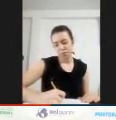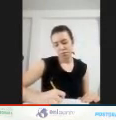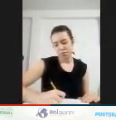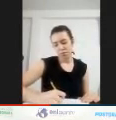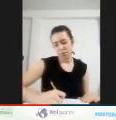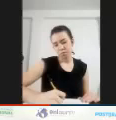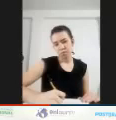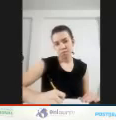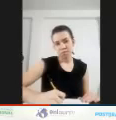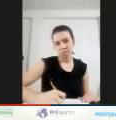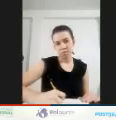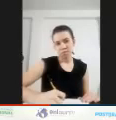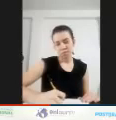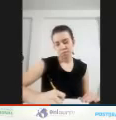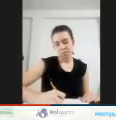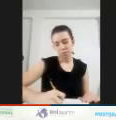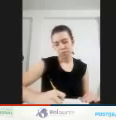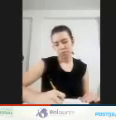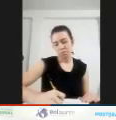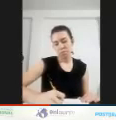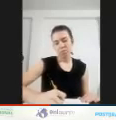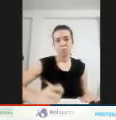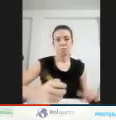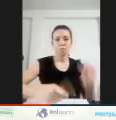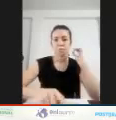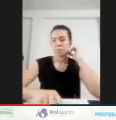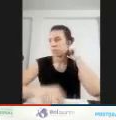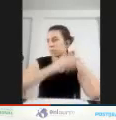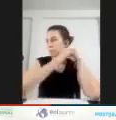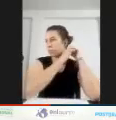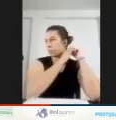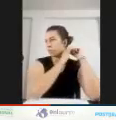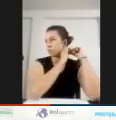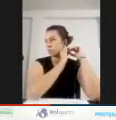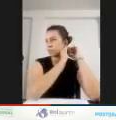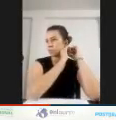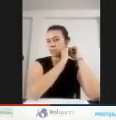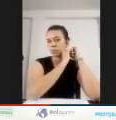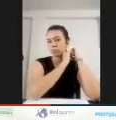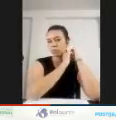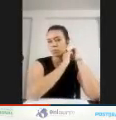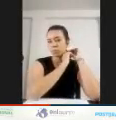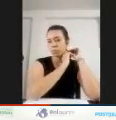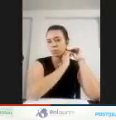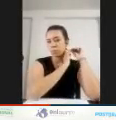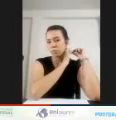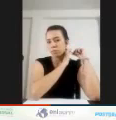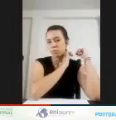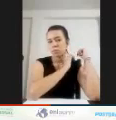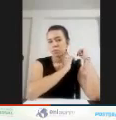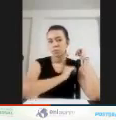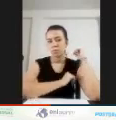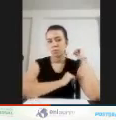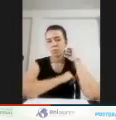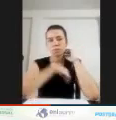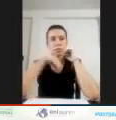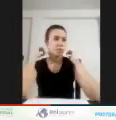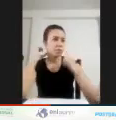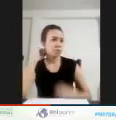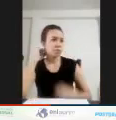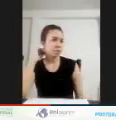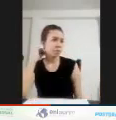caso viene siendo la consecuencia directa de los actos que se realicen tanto en los registros como en la